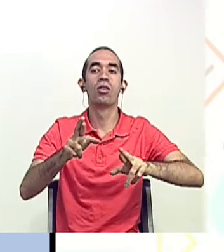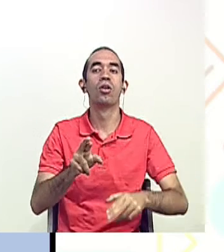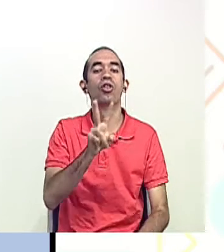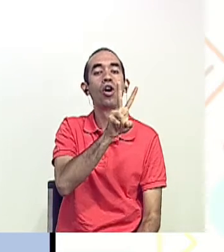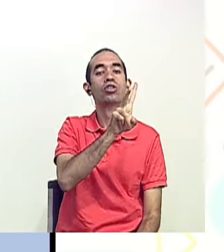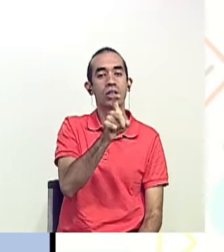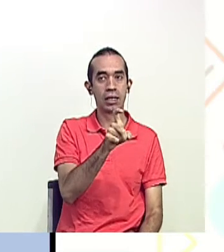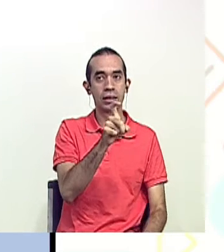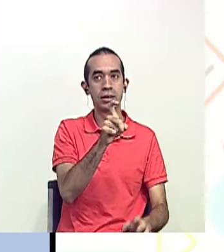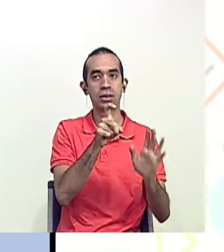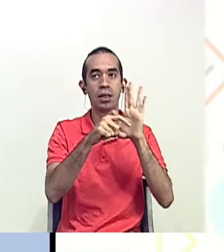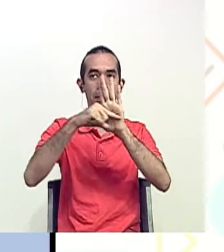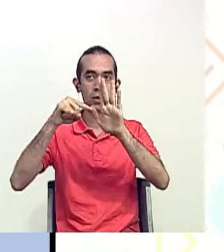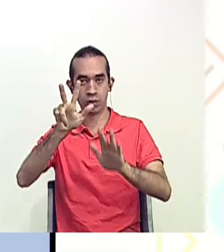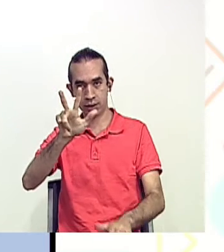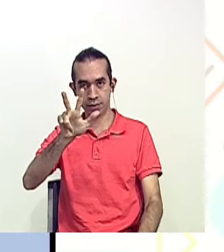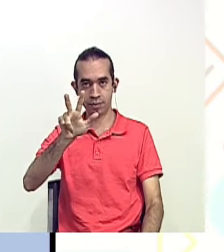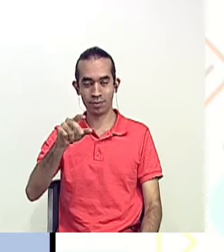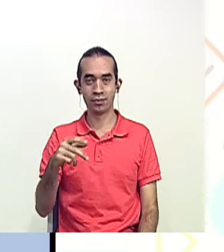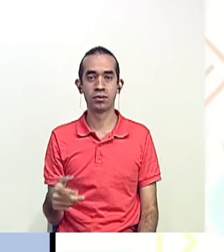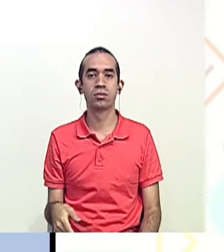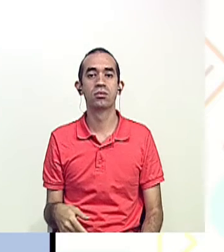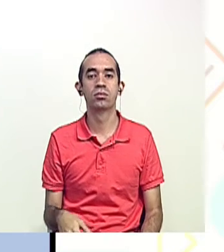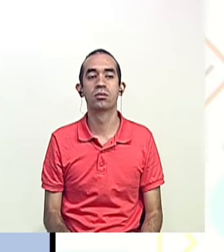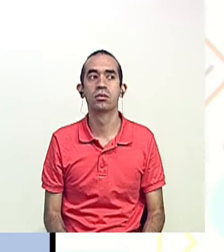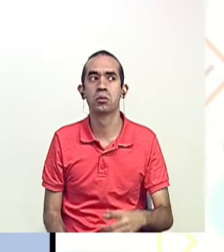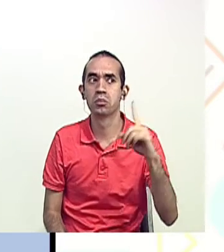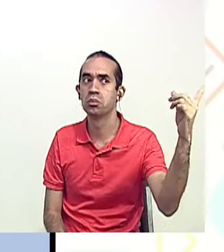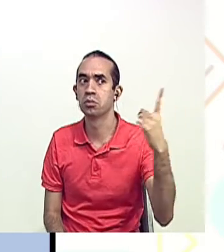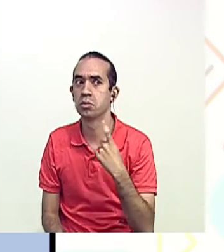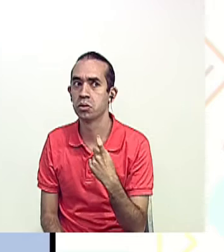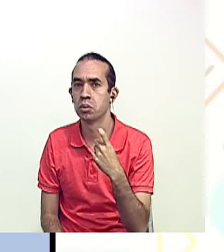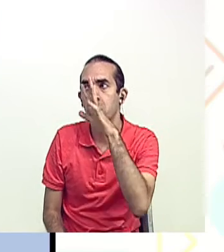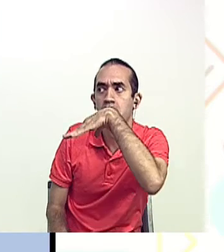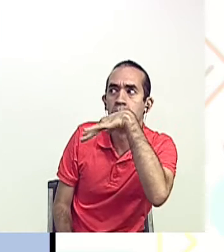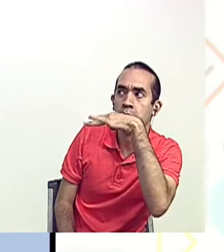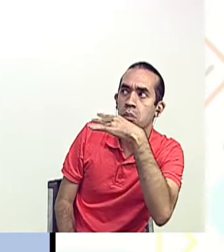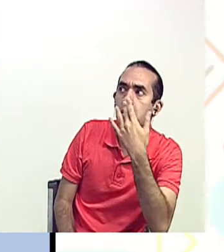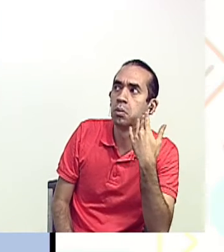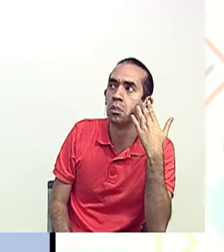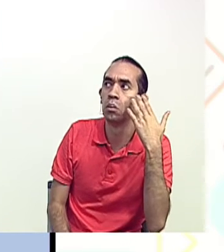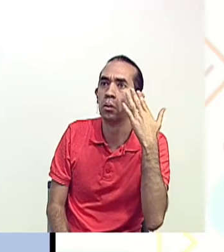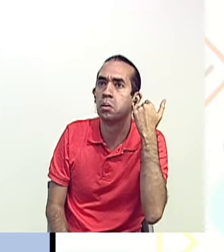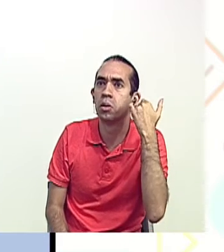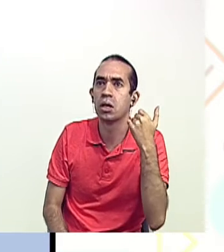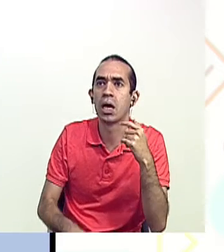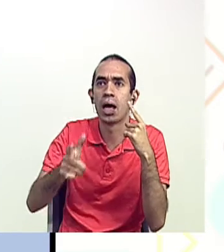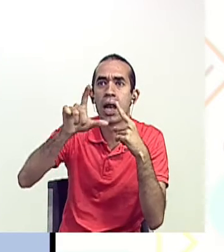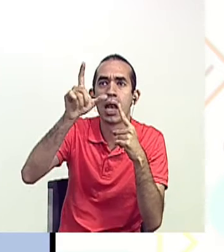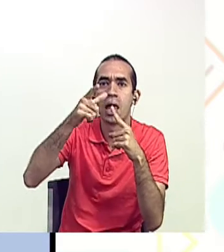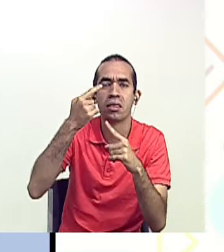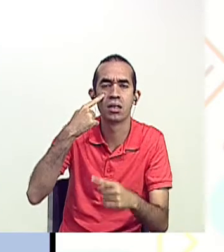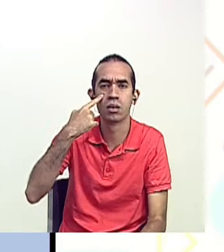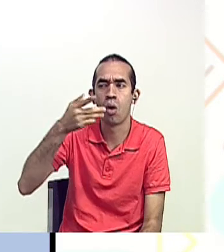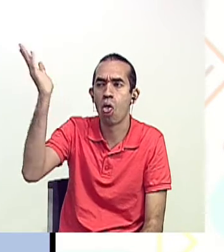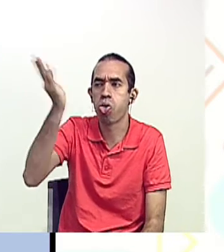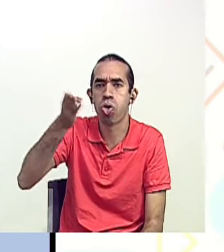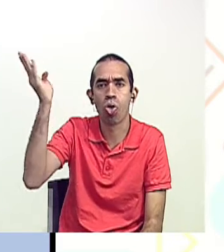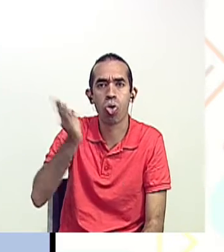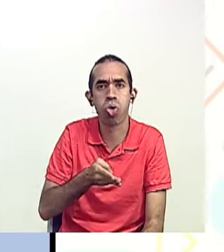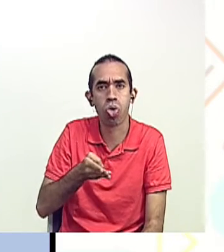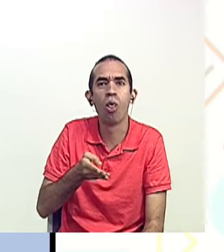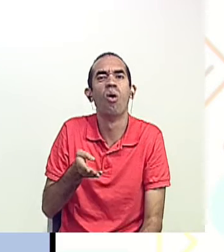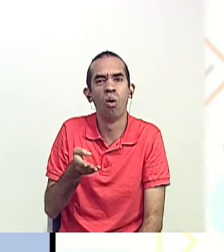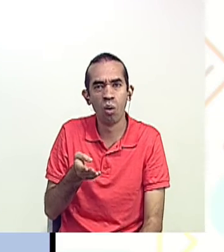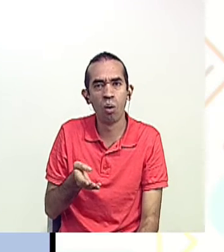2x menos 3. Y alguien preguntaría, profe, ¿y por qué esas letras están marcadas con esa